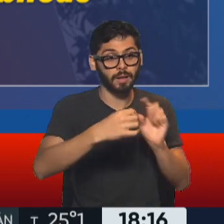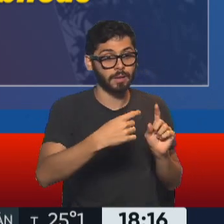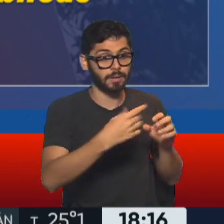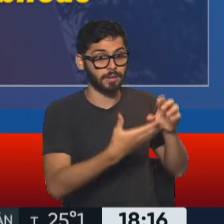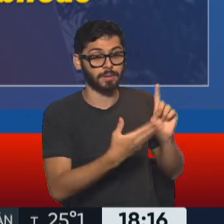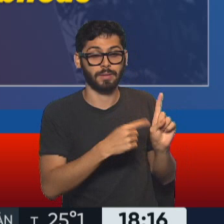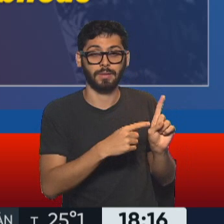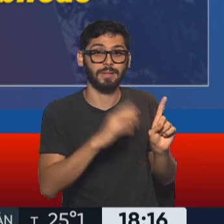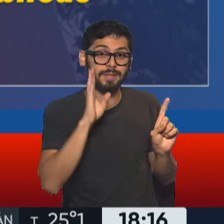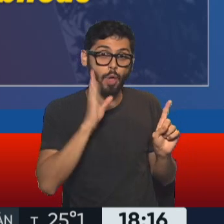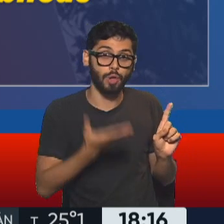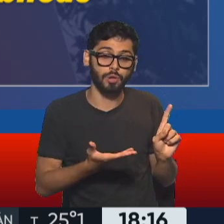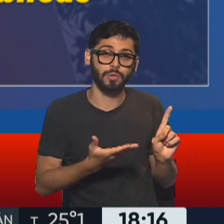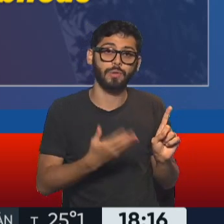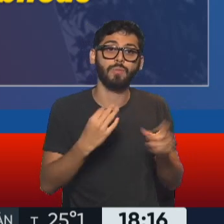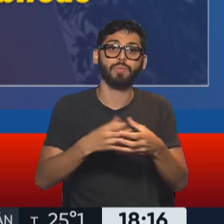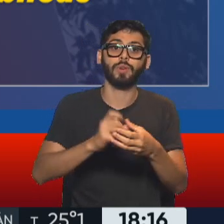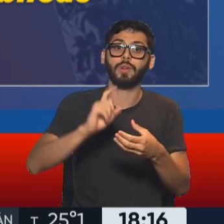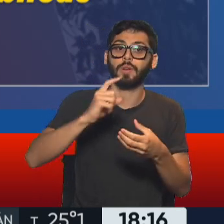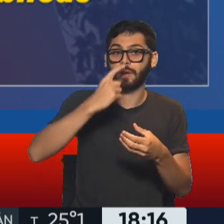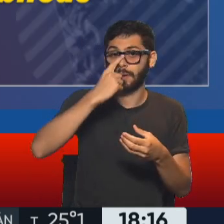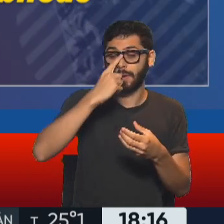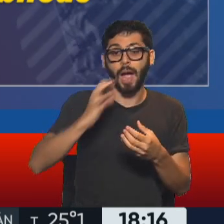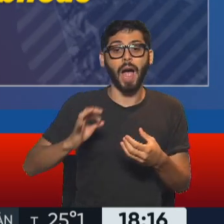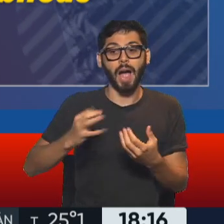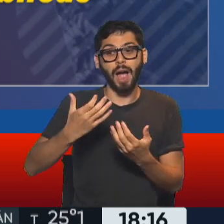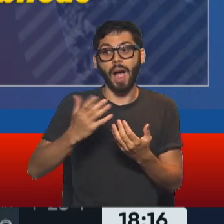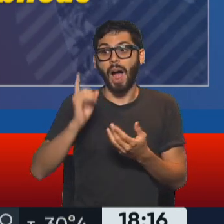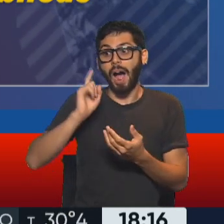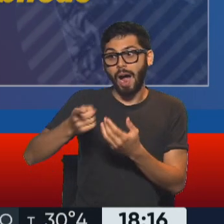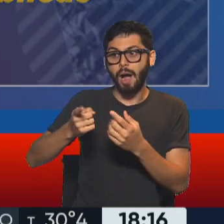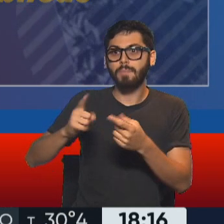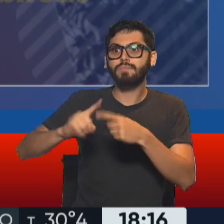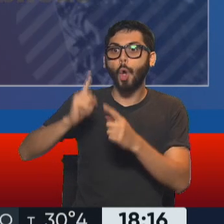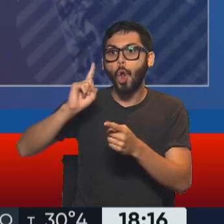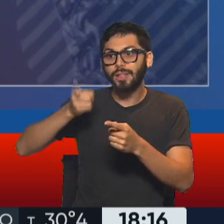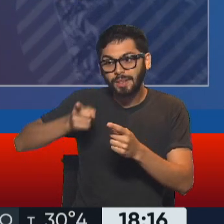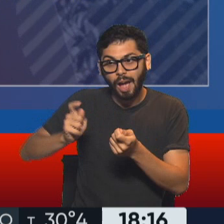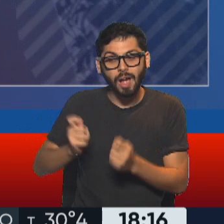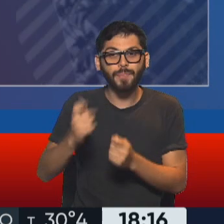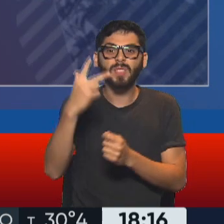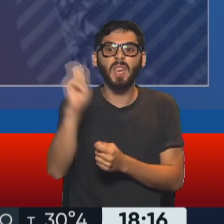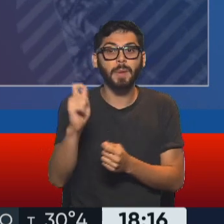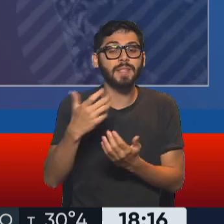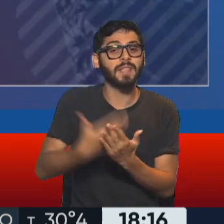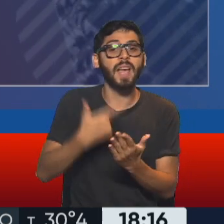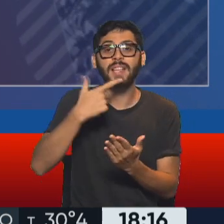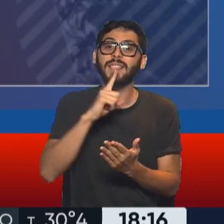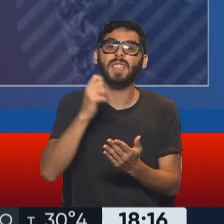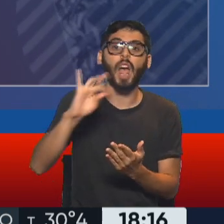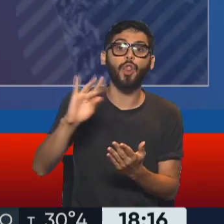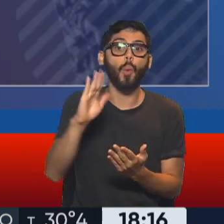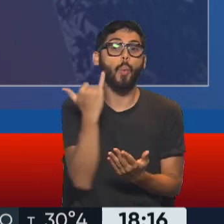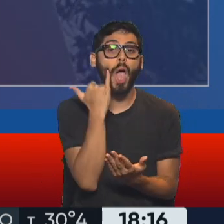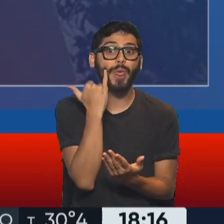trimestrales existían en el acuerdo stand-by de 2018. ¿Y qué pasaba con esas revisiones trimestrales? Vino la primera revisión, en el